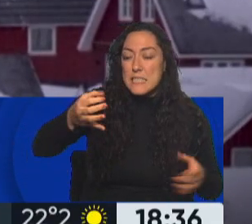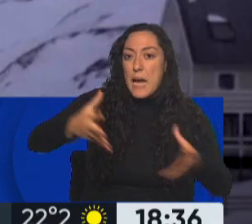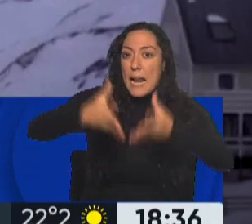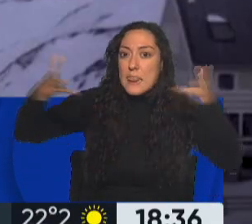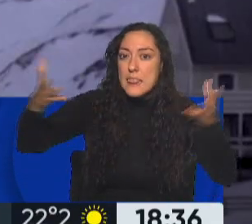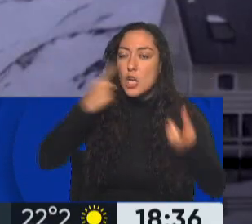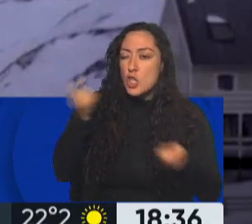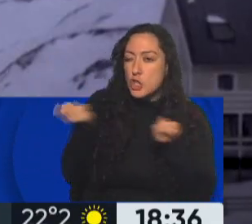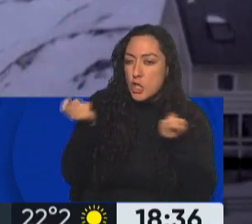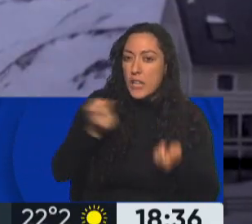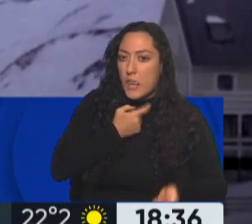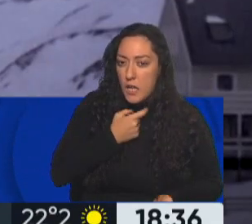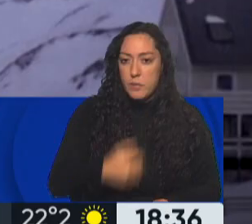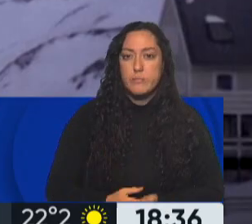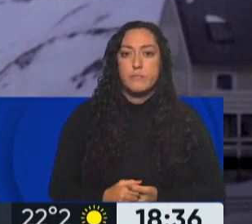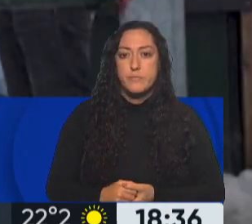mundo.